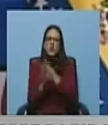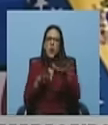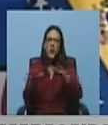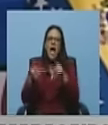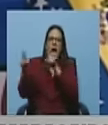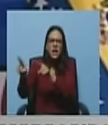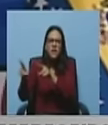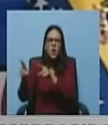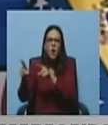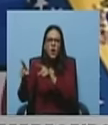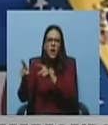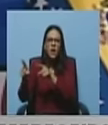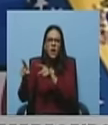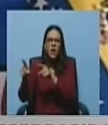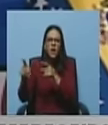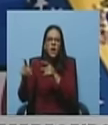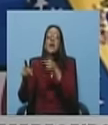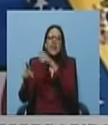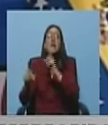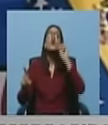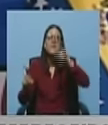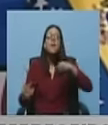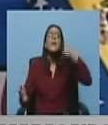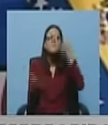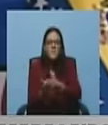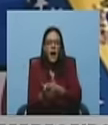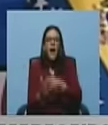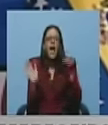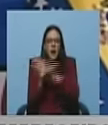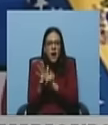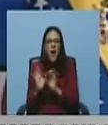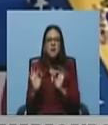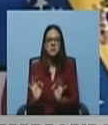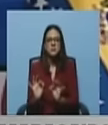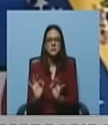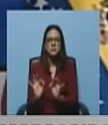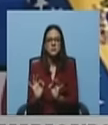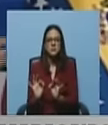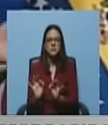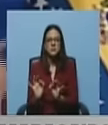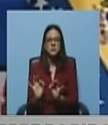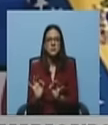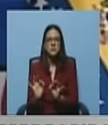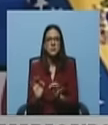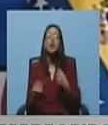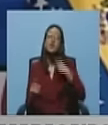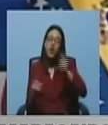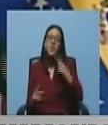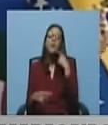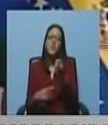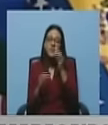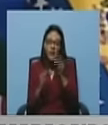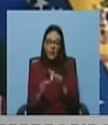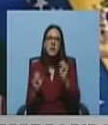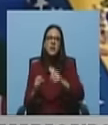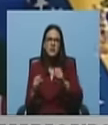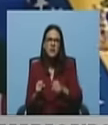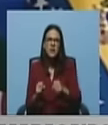quedar con la impunidad. Con la impunidad. Yo debo decirte,